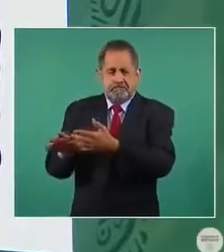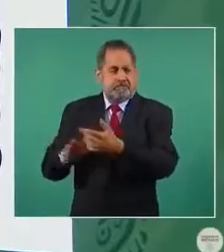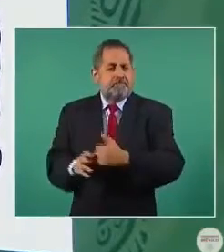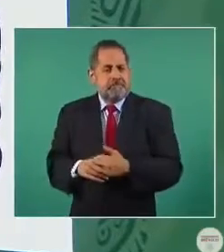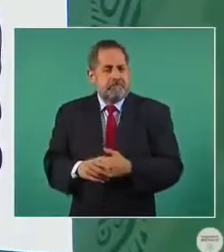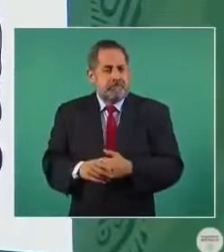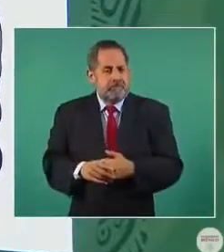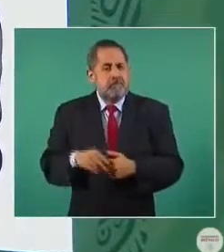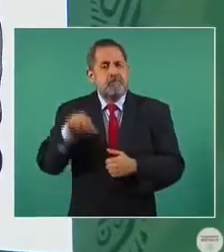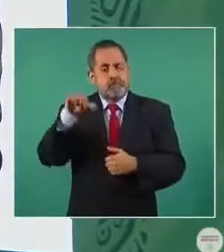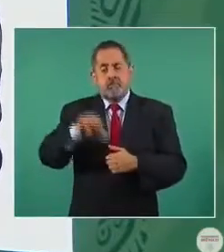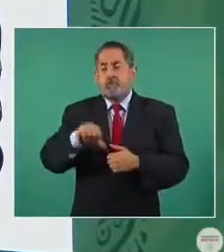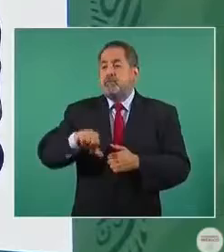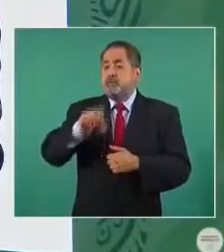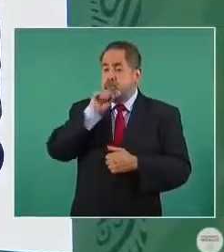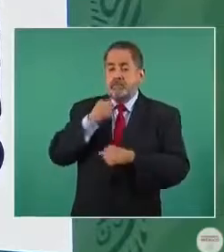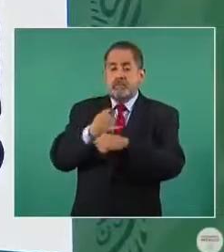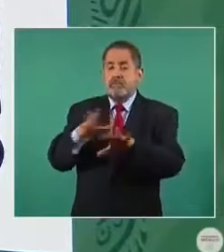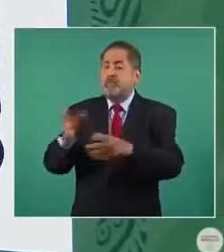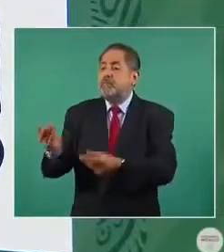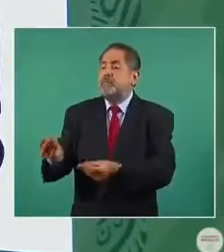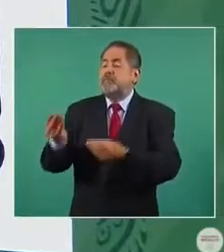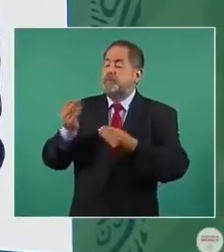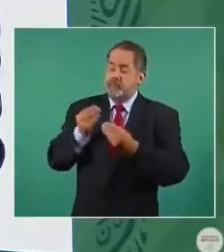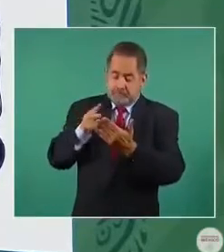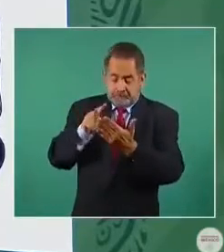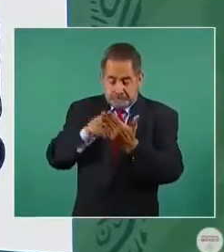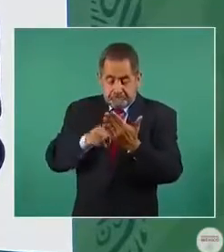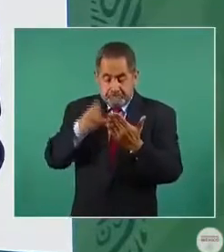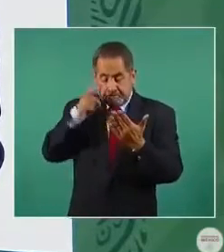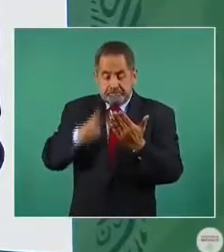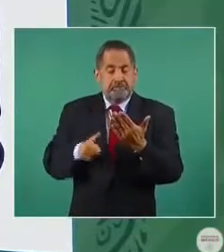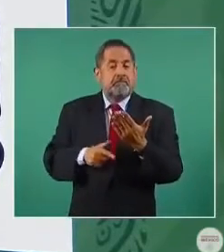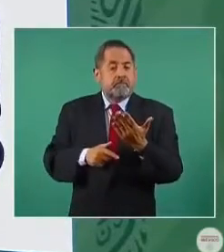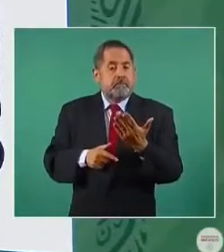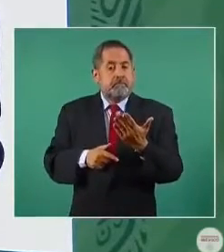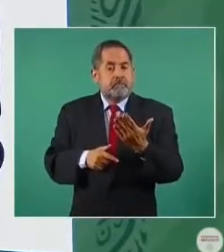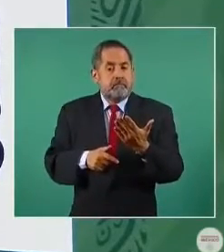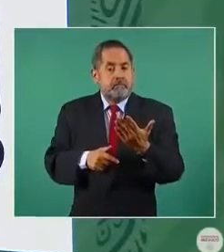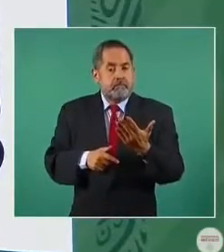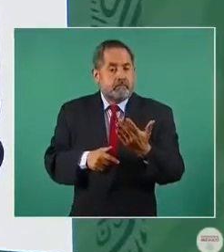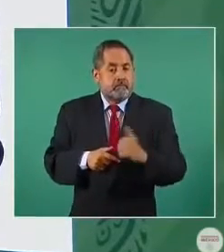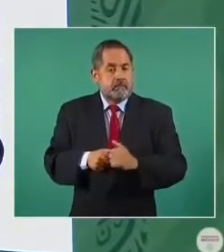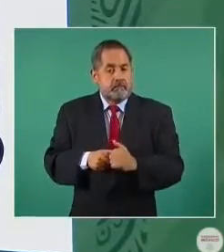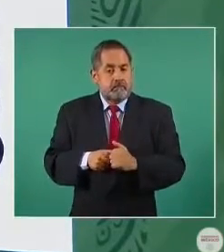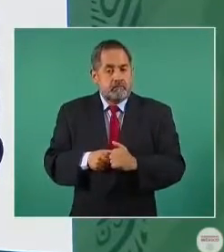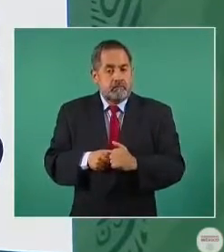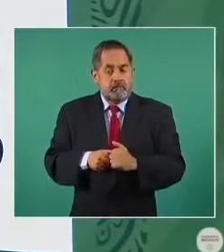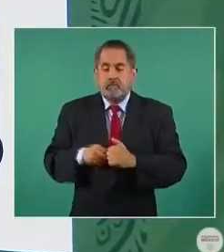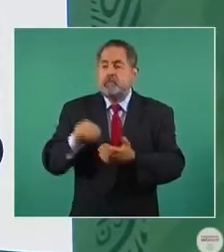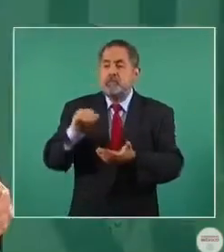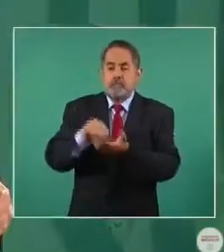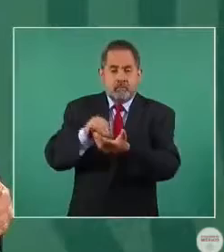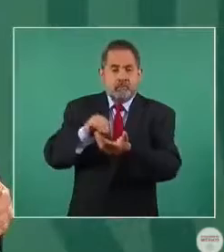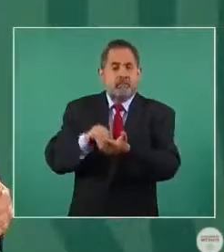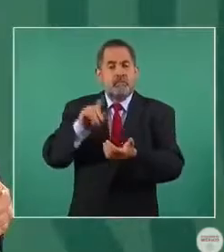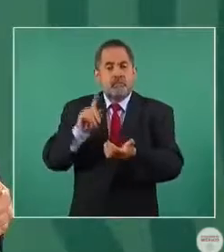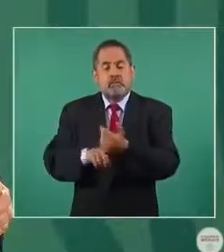También hoy se nos presentó un informe de que se siguen